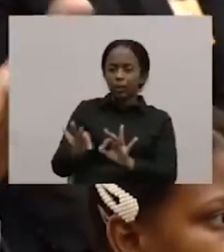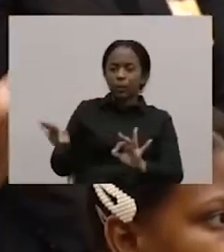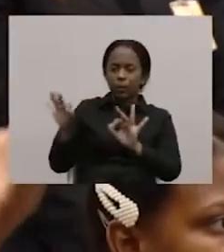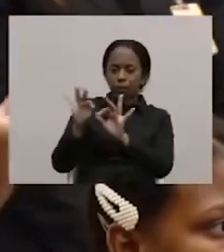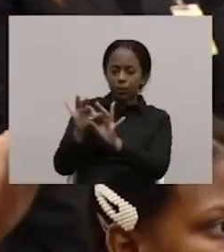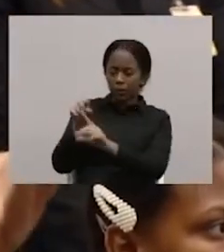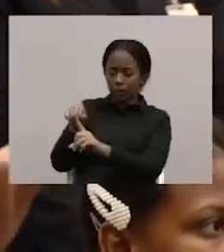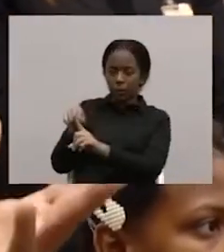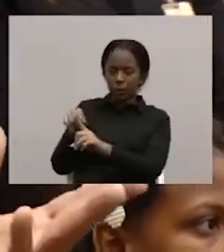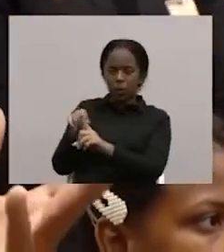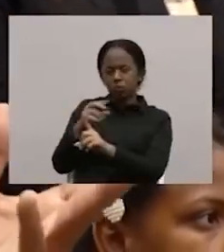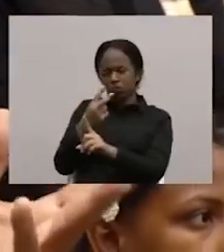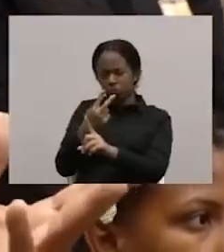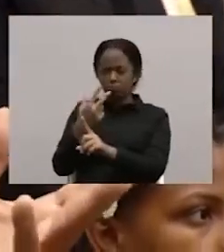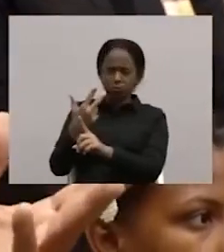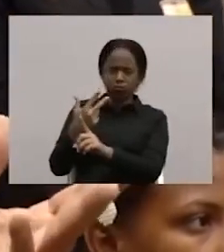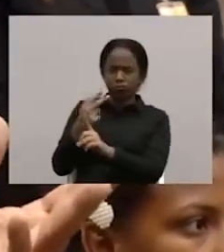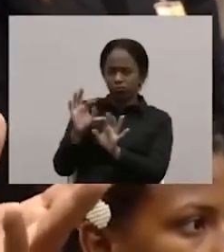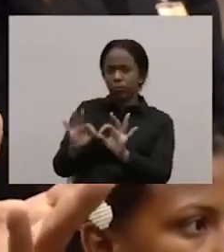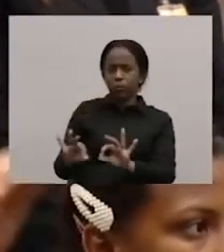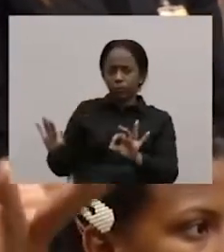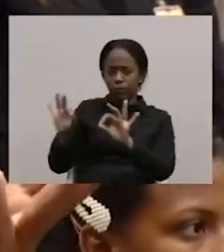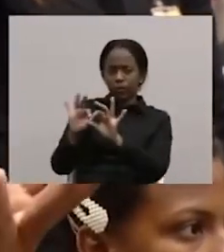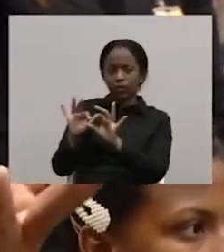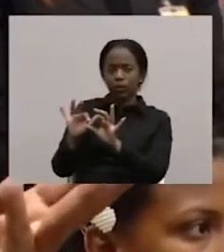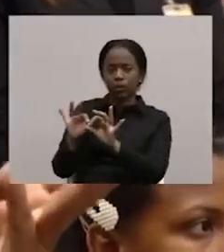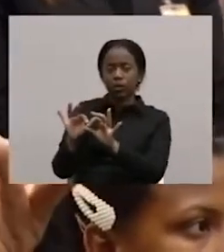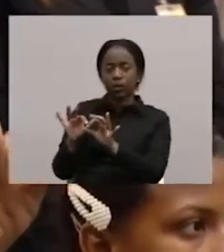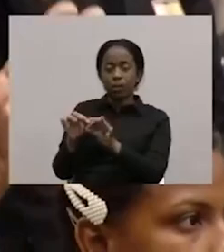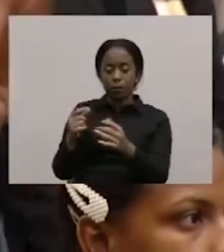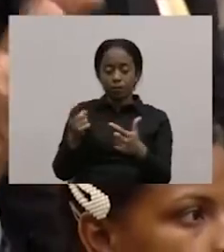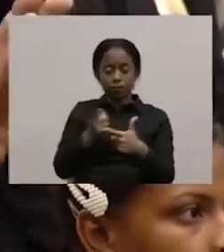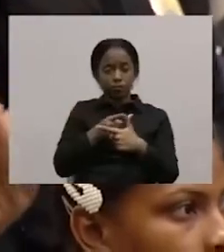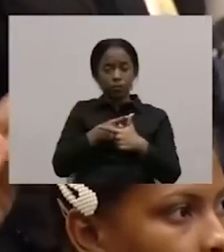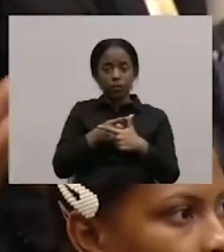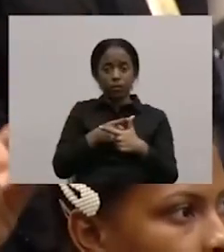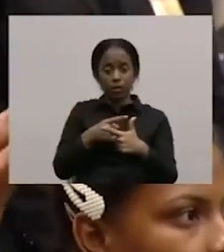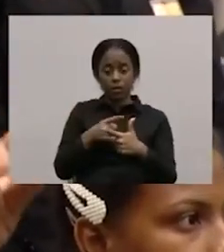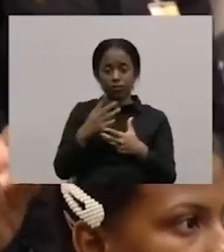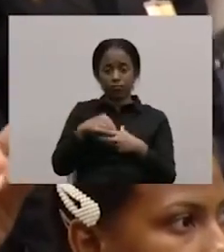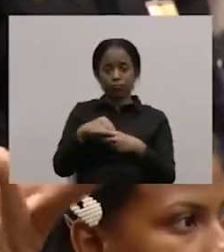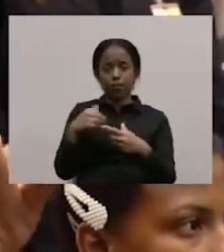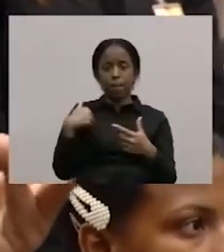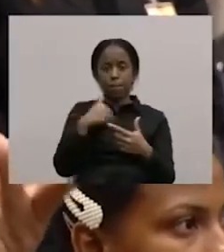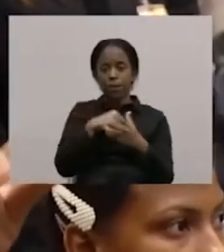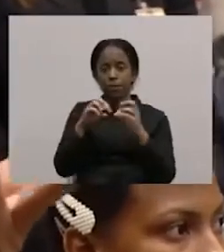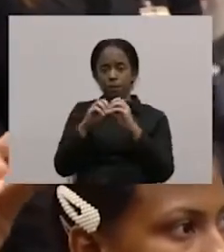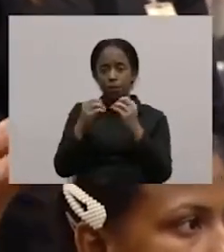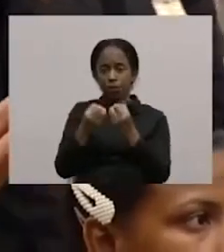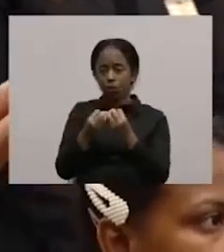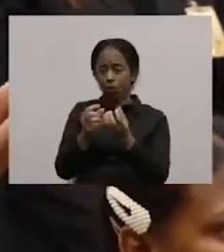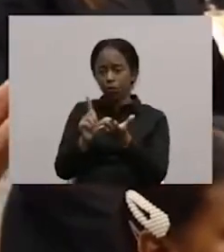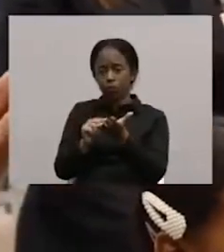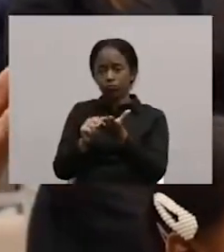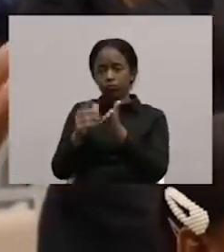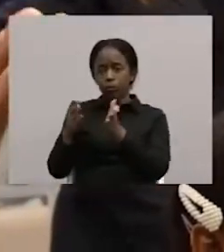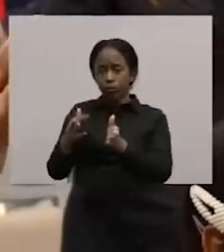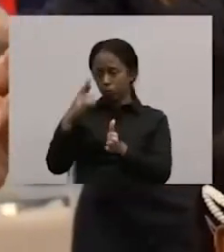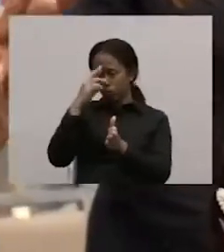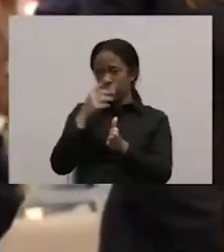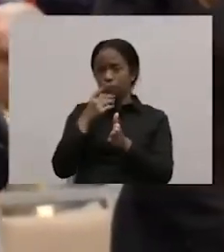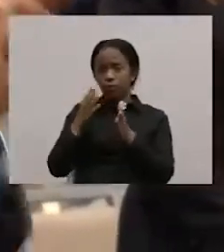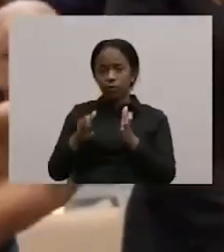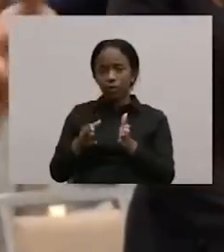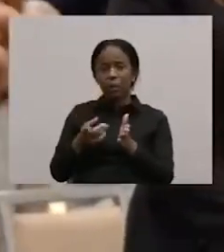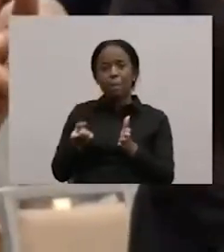importantísima, dos o tres partes importantísimas. Primero, que para ser miembro del Colegio Dominicano de Periodistas tiene que